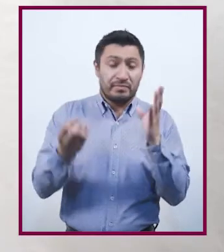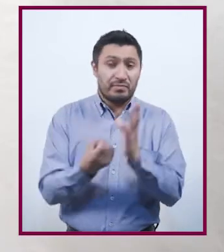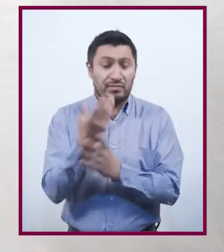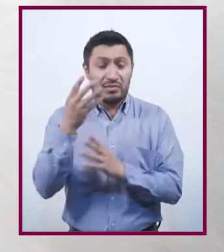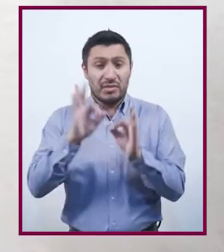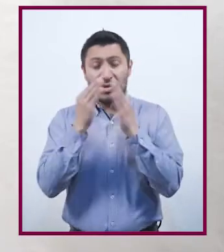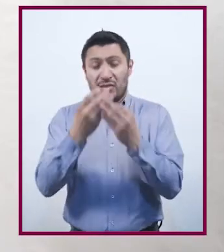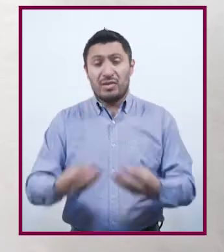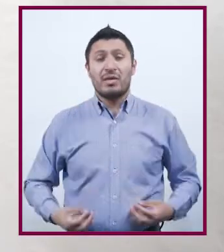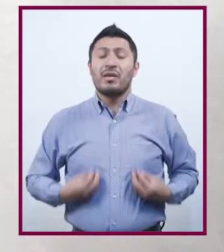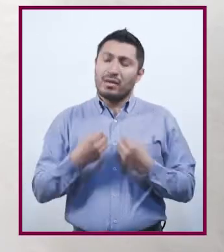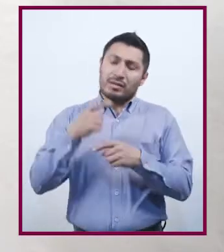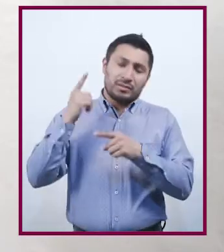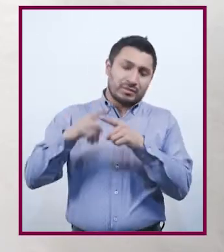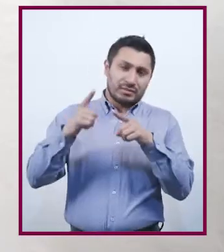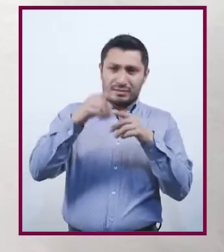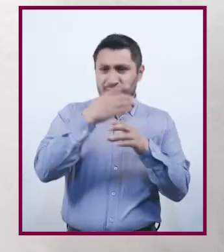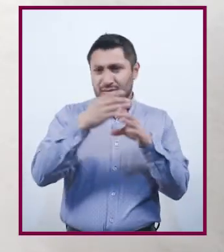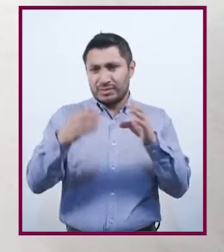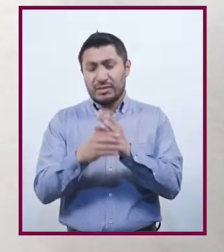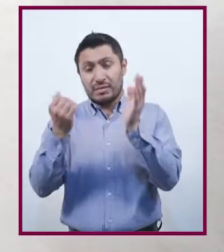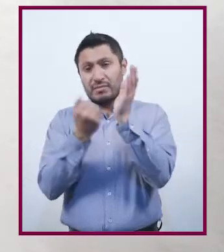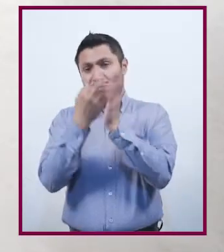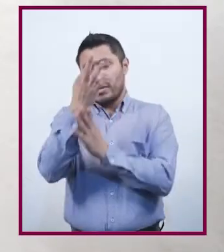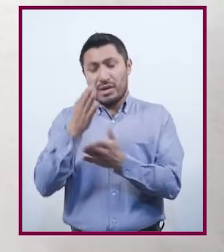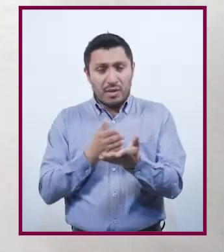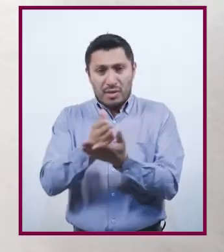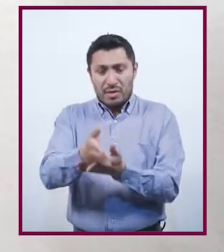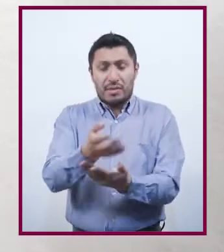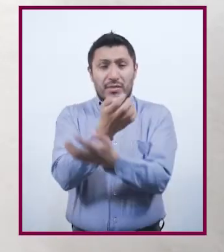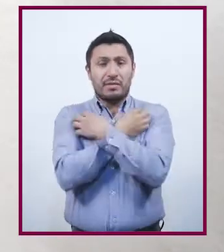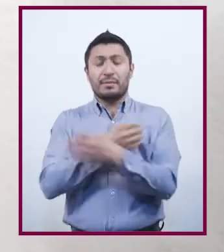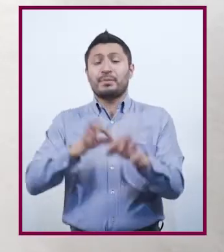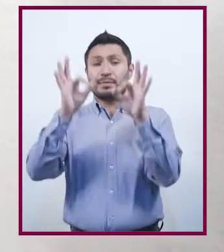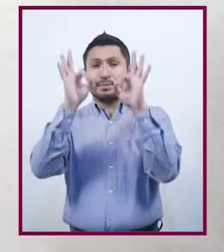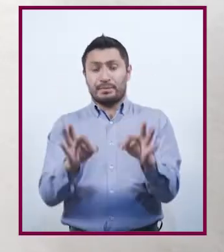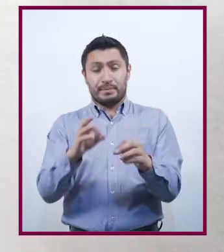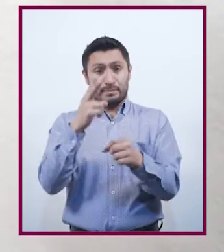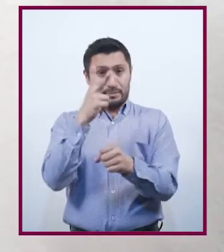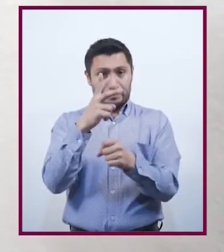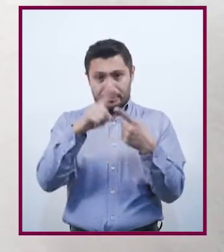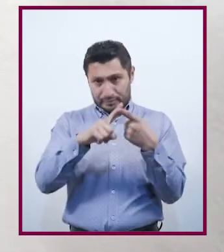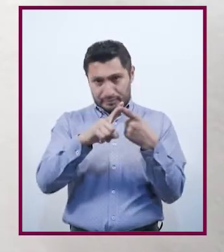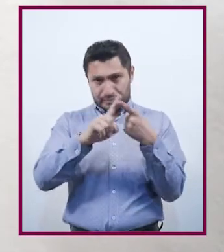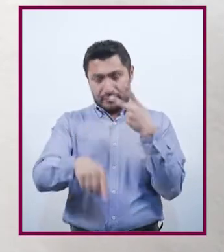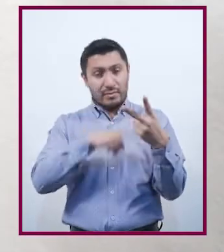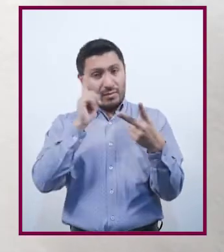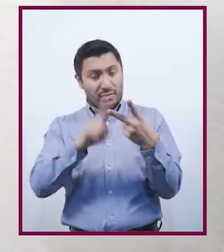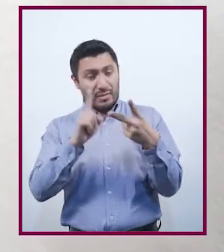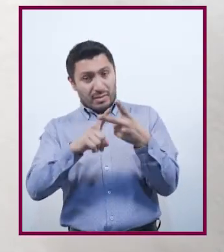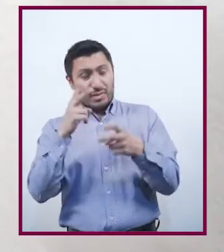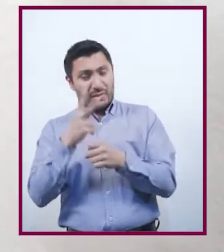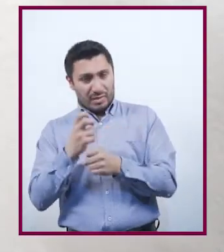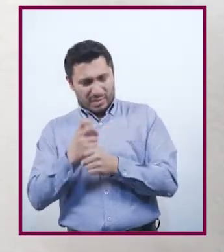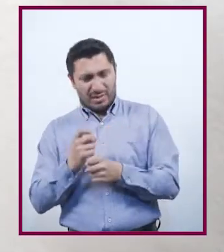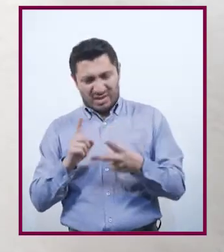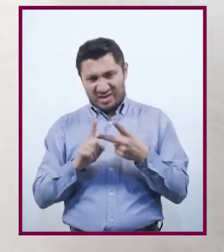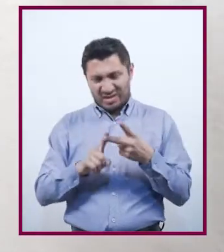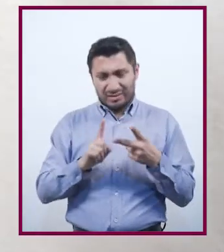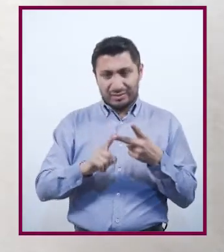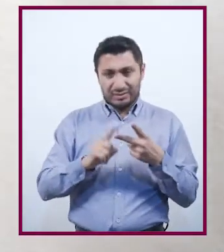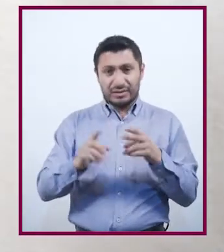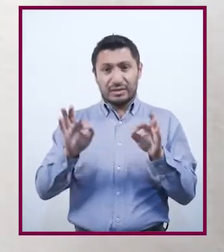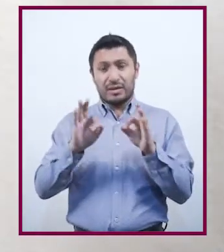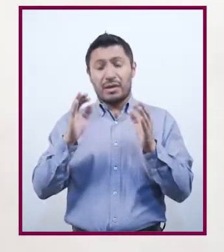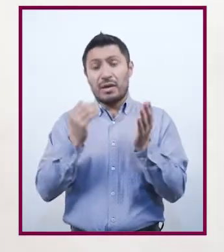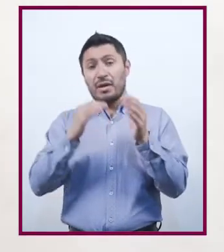su acceso al campo laboral, lo que a su vez derivó en un nuevo estilo de vida, marcado entre otras cosas por un mayor acceso a la